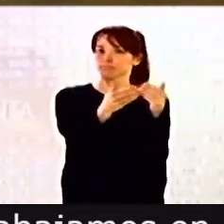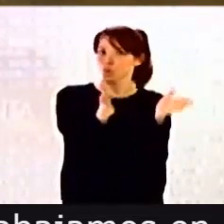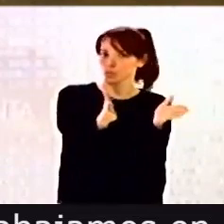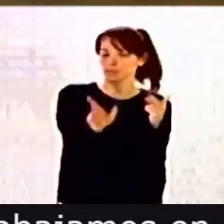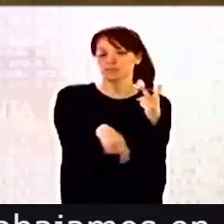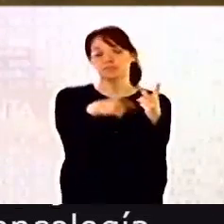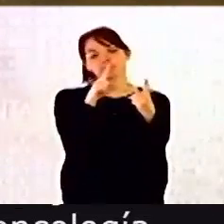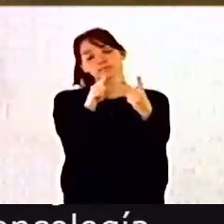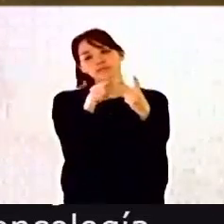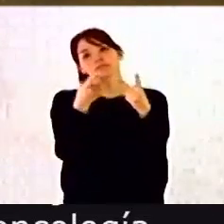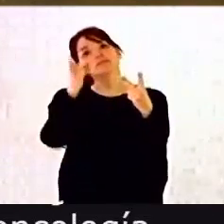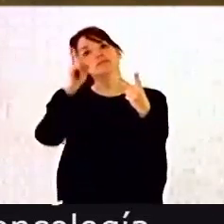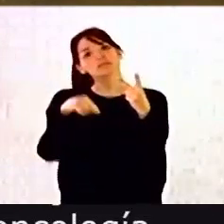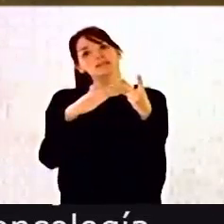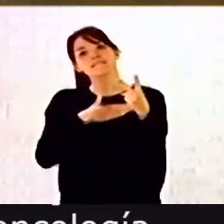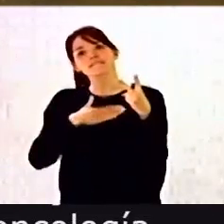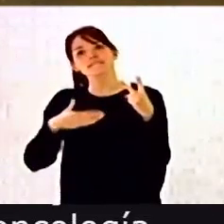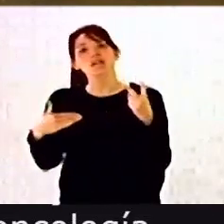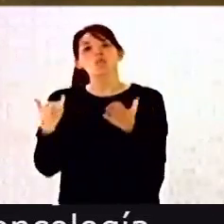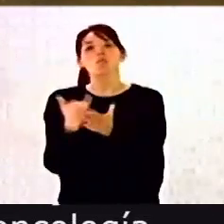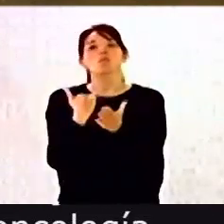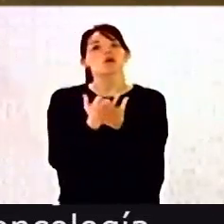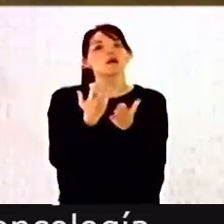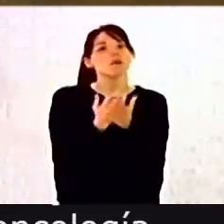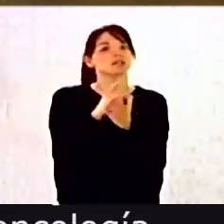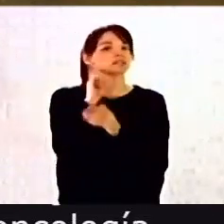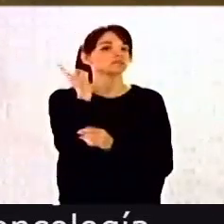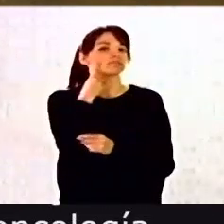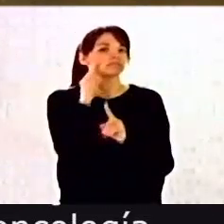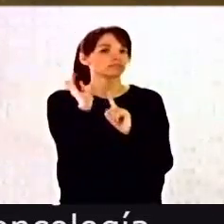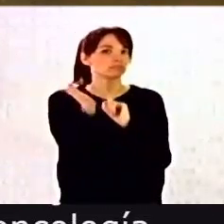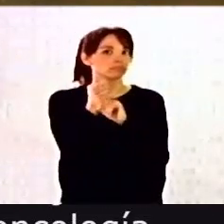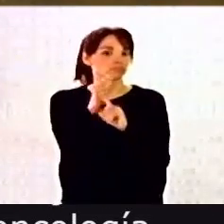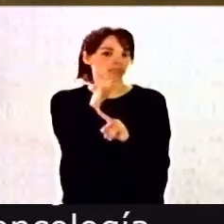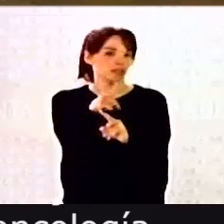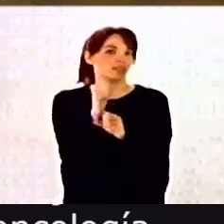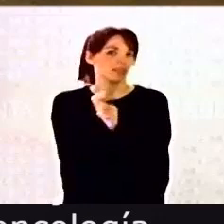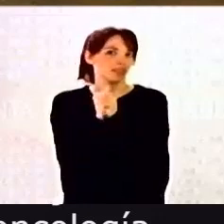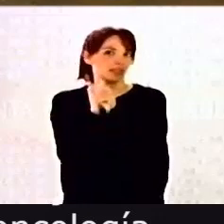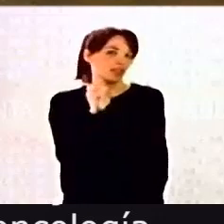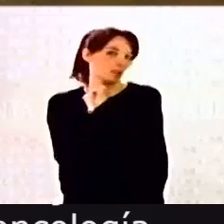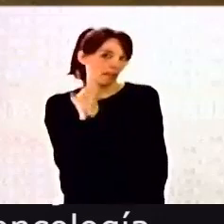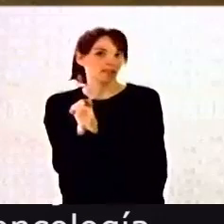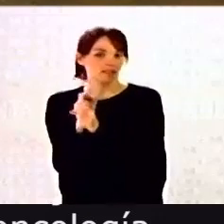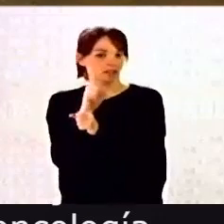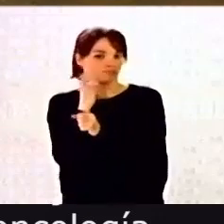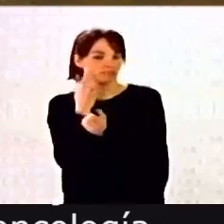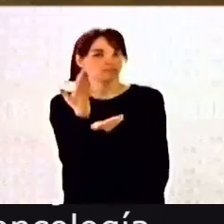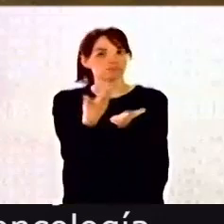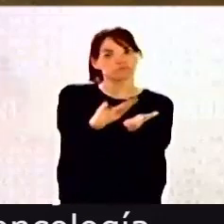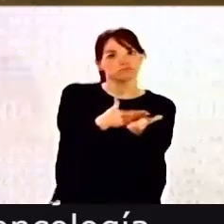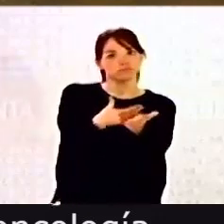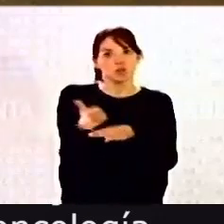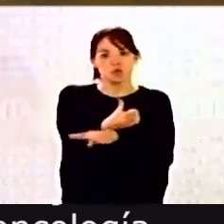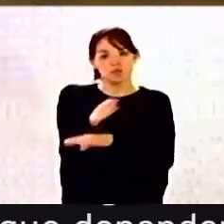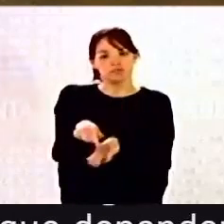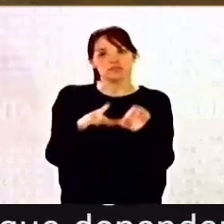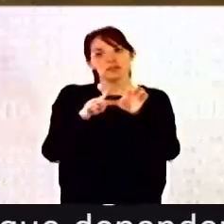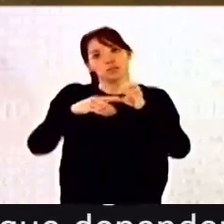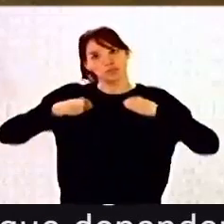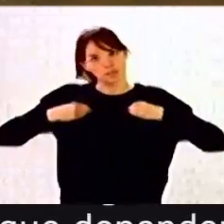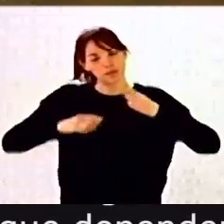Posteriormente, recuperaremos las pruebas diagnósticas, porque de ellas dependen los diagnósticos de los extremeños y de las extremeñas.